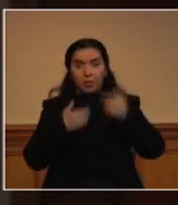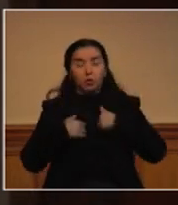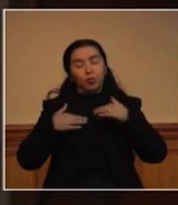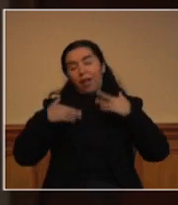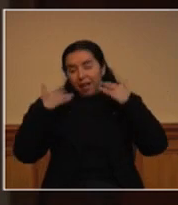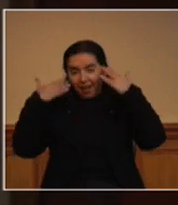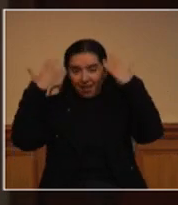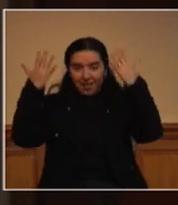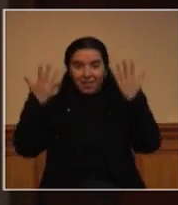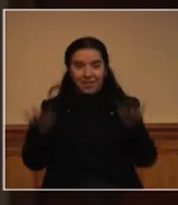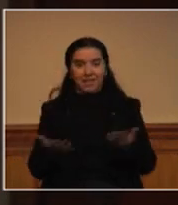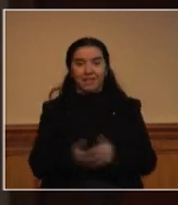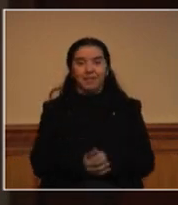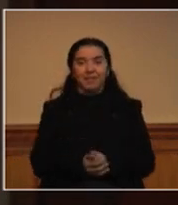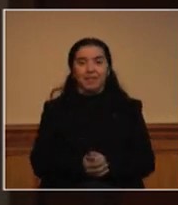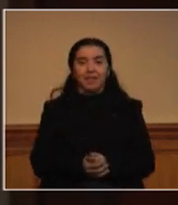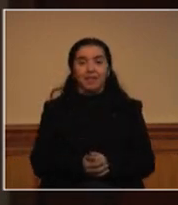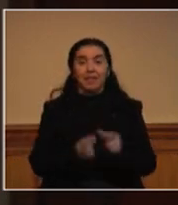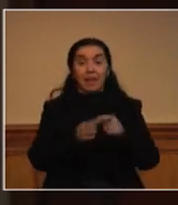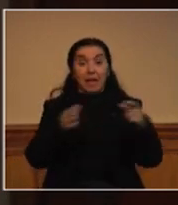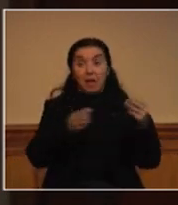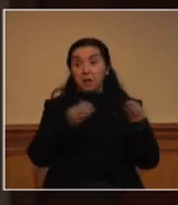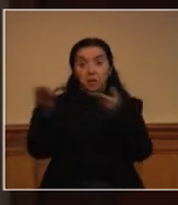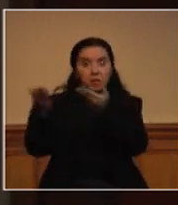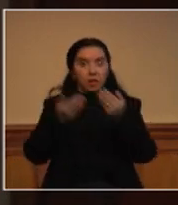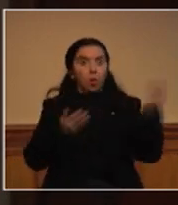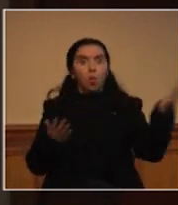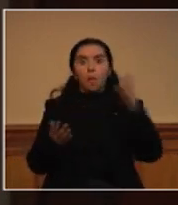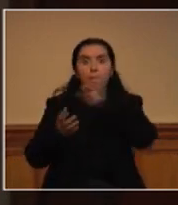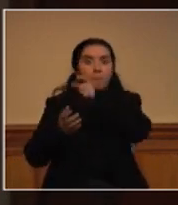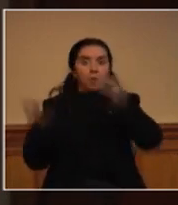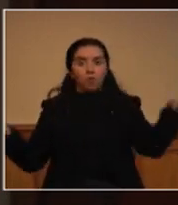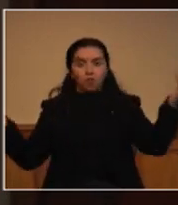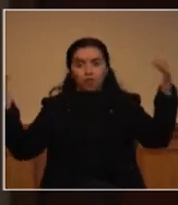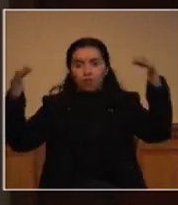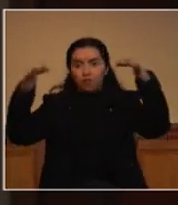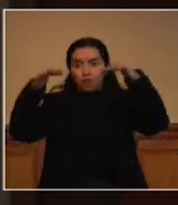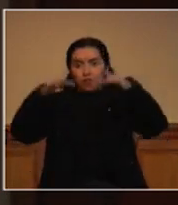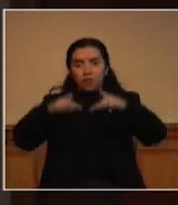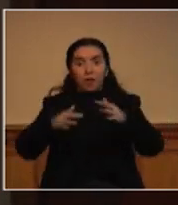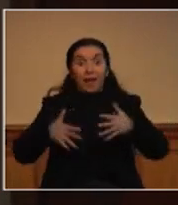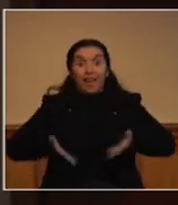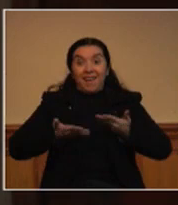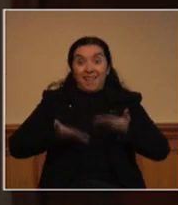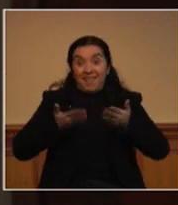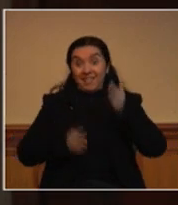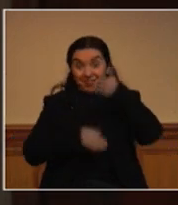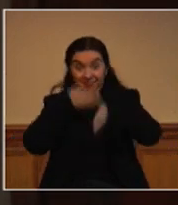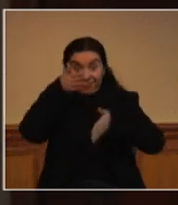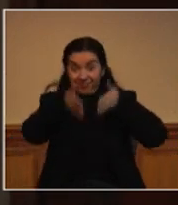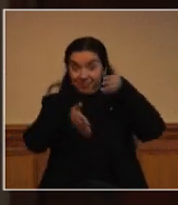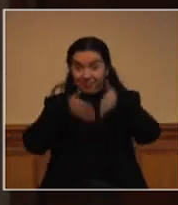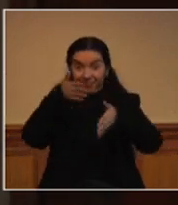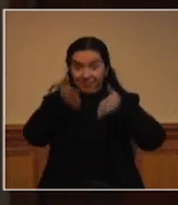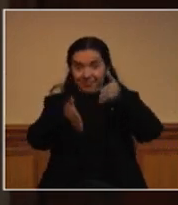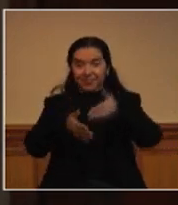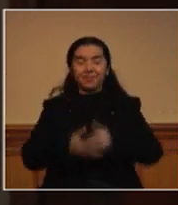que esta invitación haya tenido una convocatoria tan, tan entusiasta.